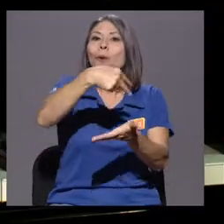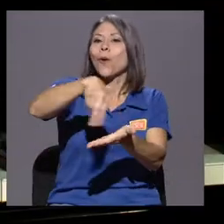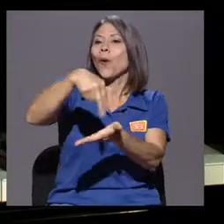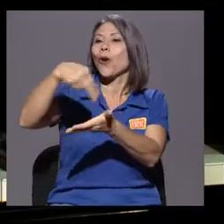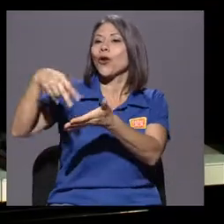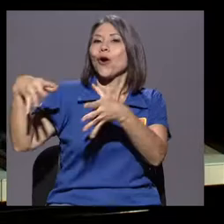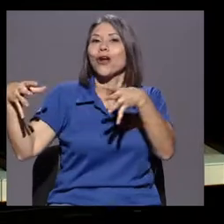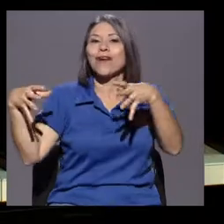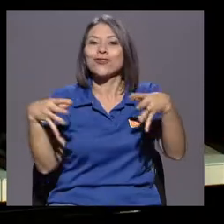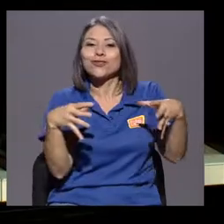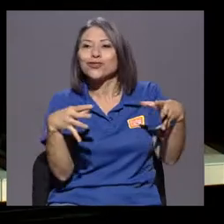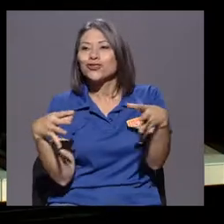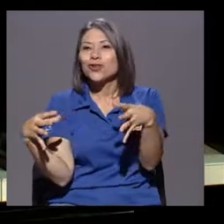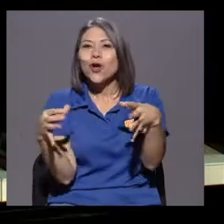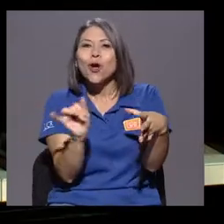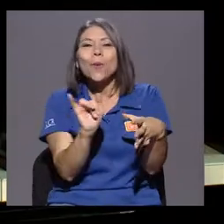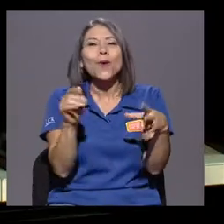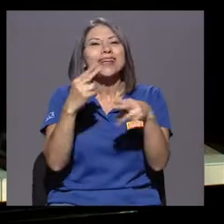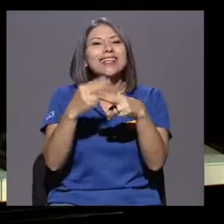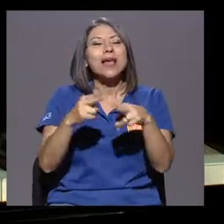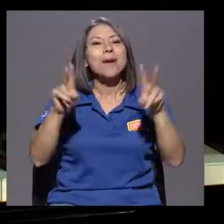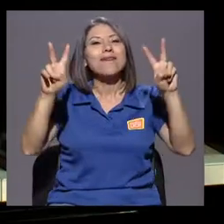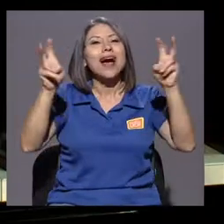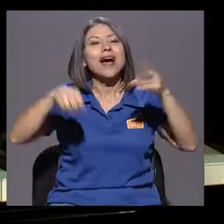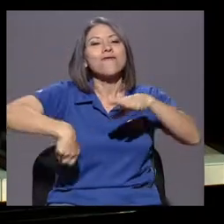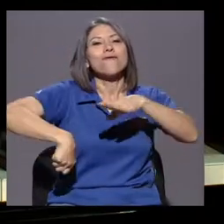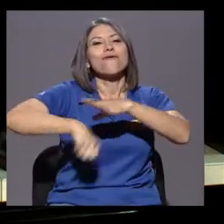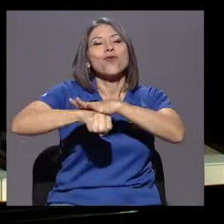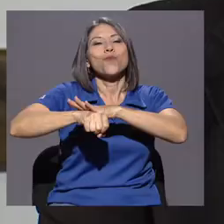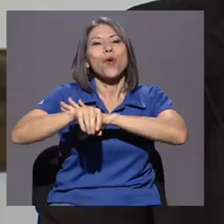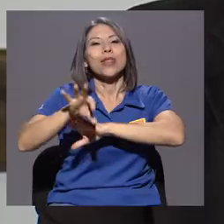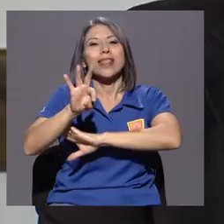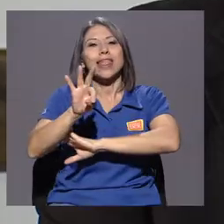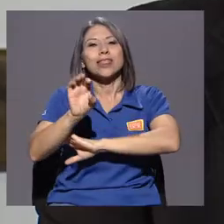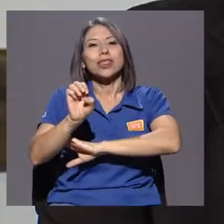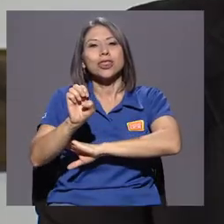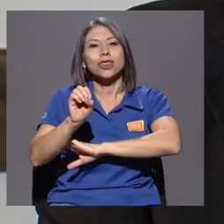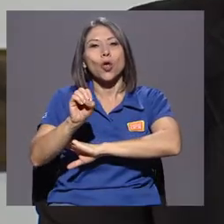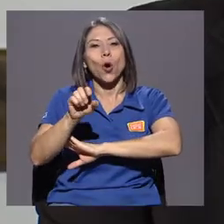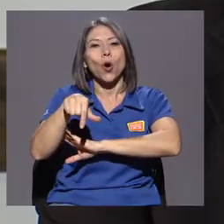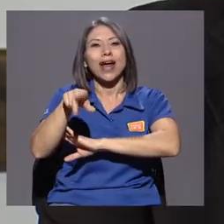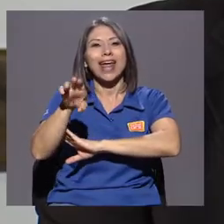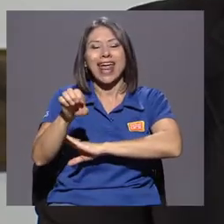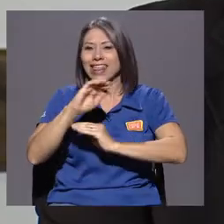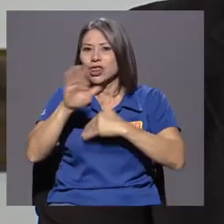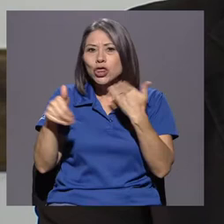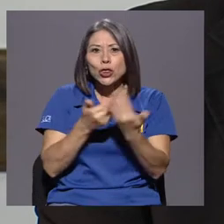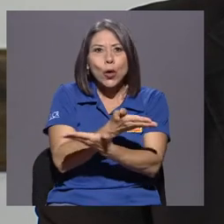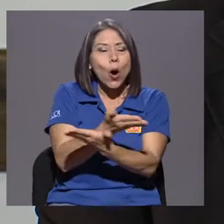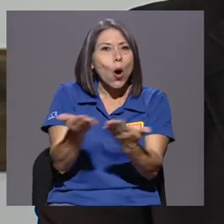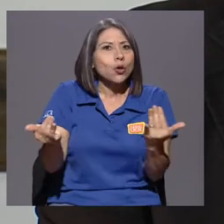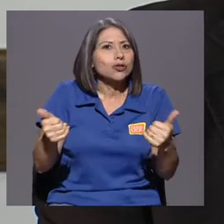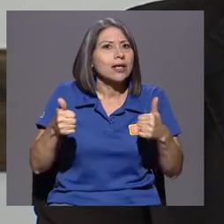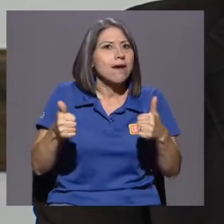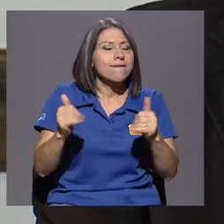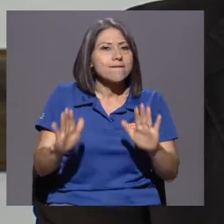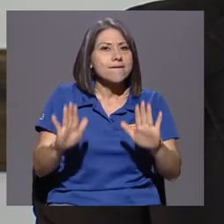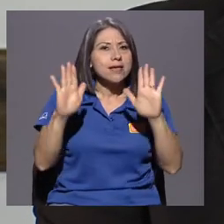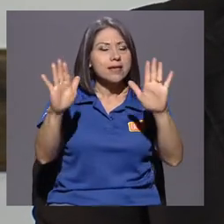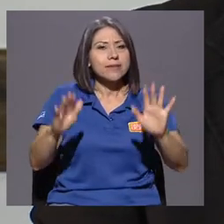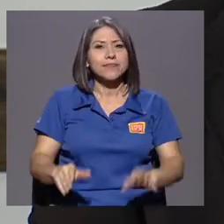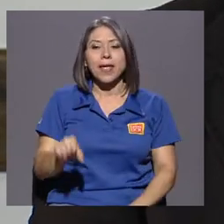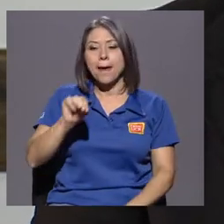era lo que se llamaba fútbol de toque era todos eran virtuosos todos eran virtuosos